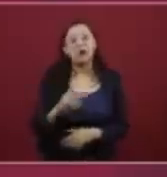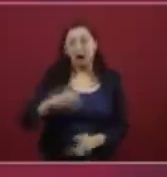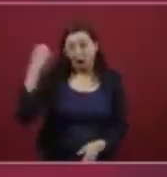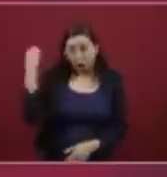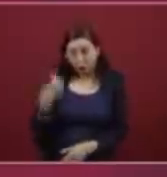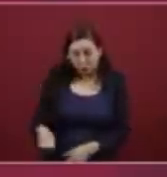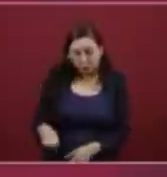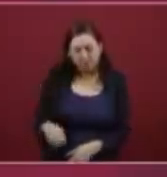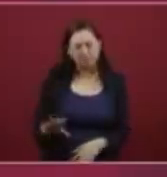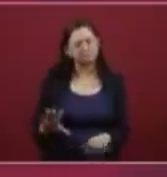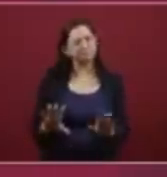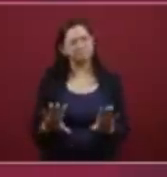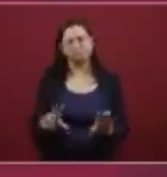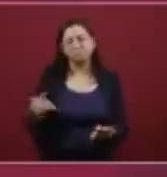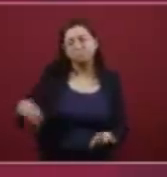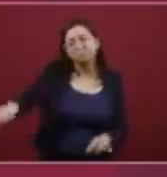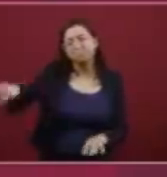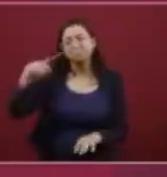Que